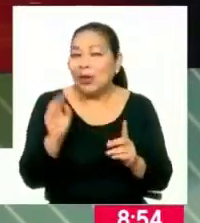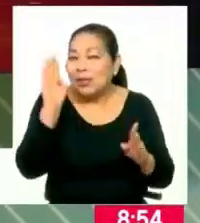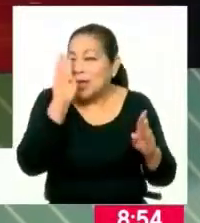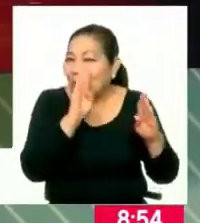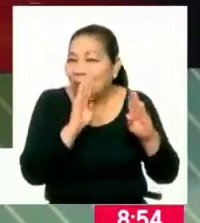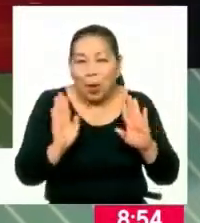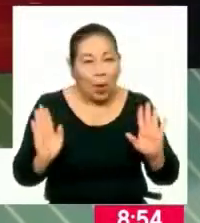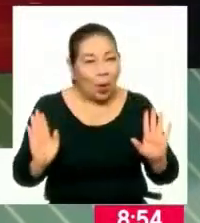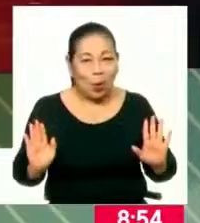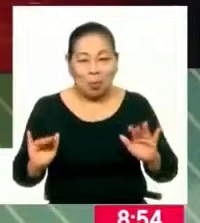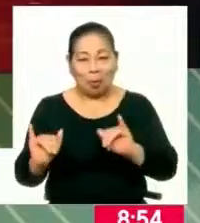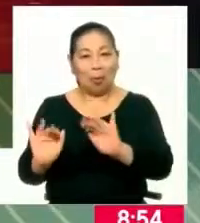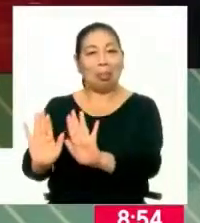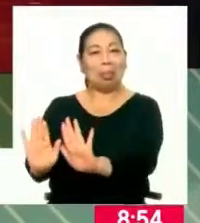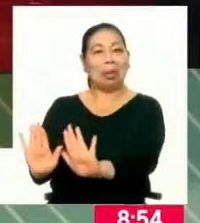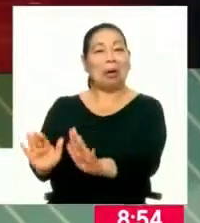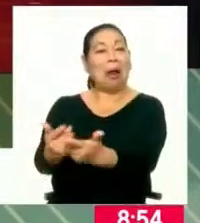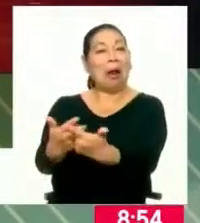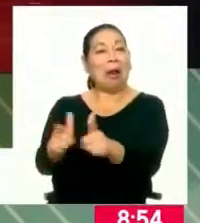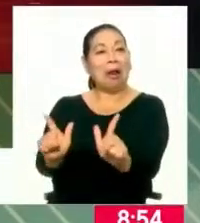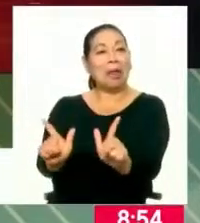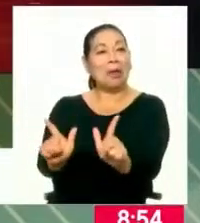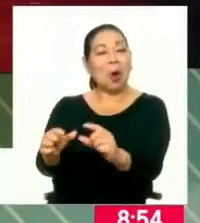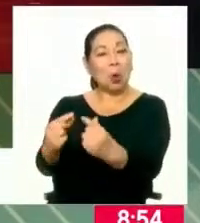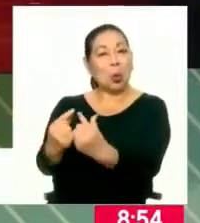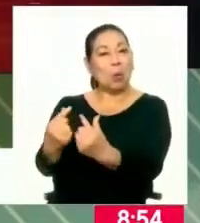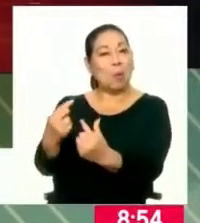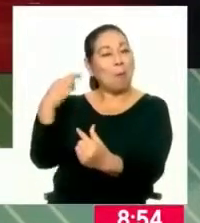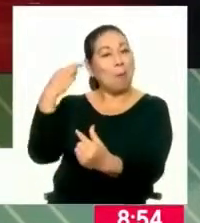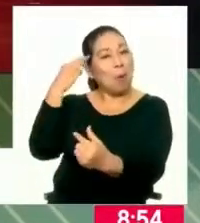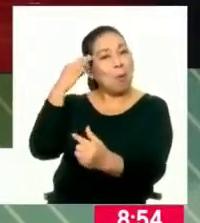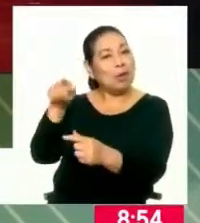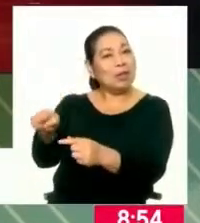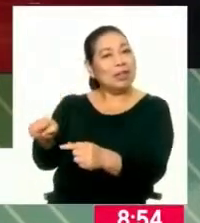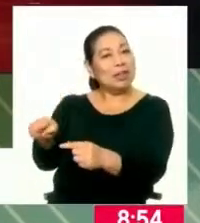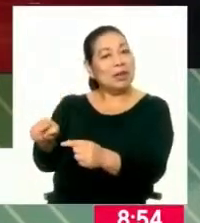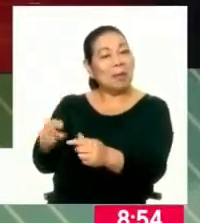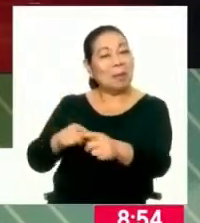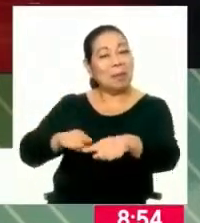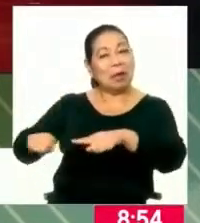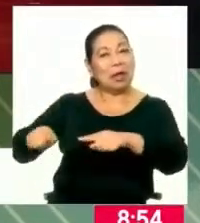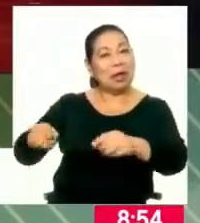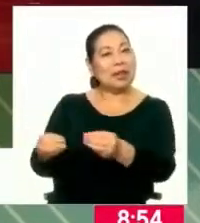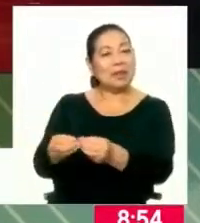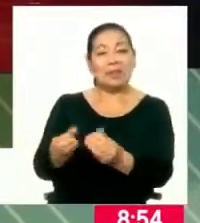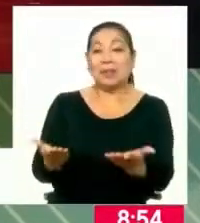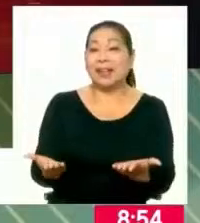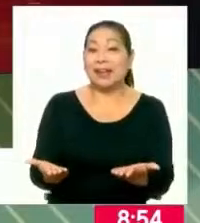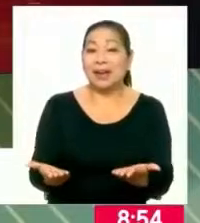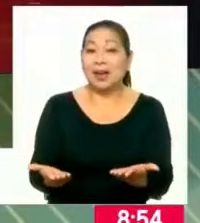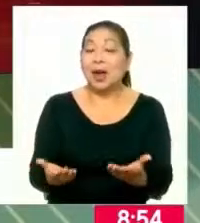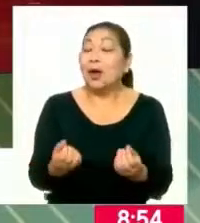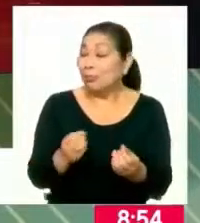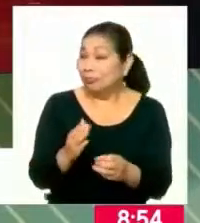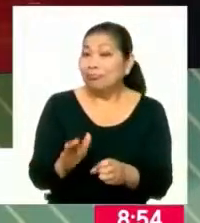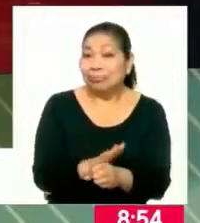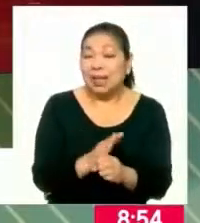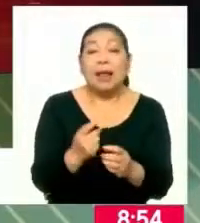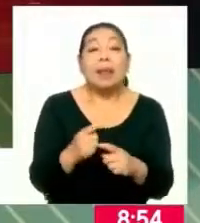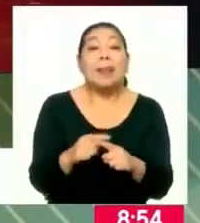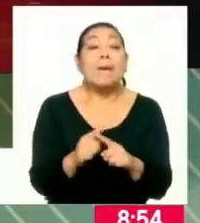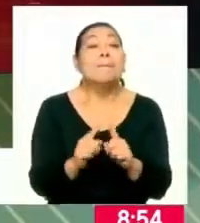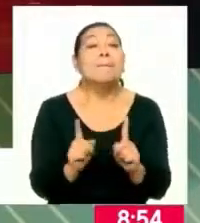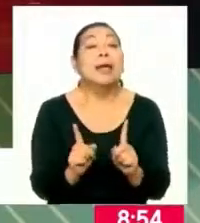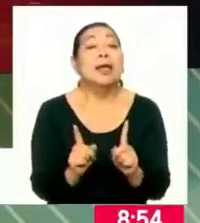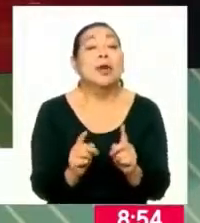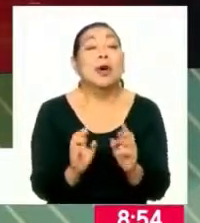preocupa y lo deja ahí libre al partido o movimiento en cuanto al tema de dirigentes. Totalmente. Entonces ahí hay cosas muy complejas que hay que desmenuzar,